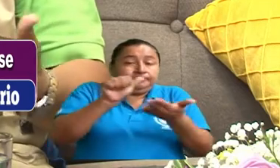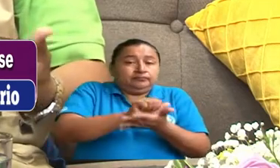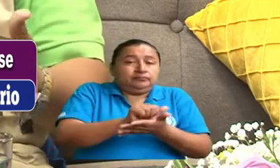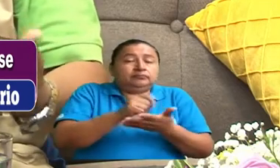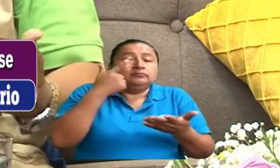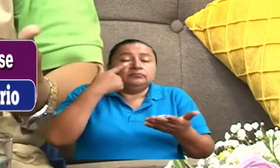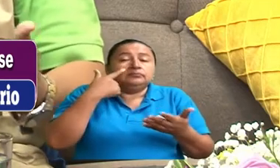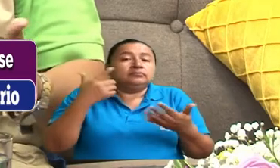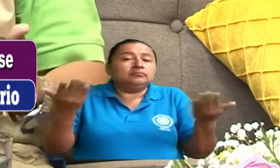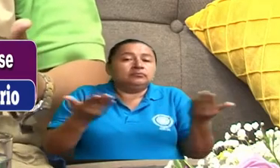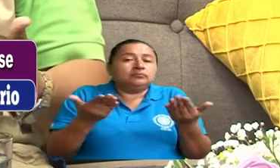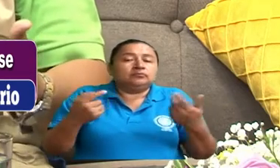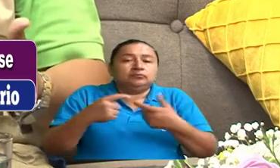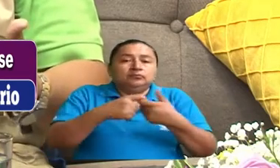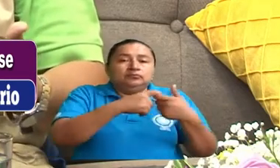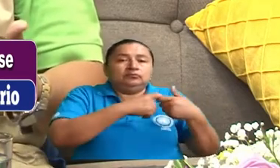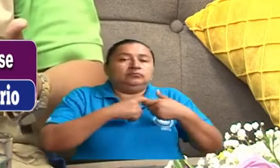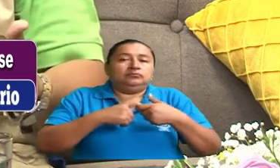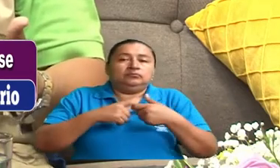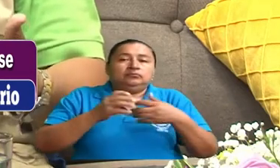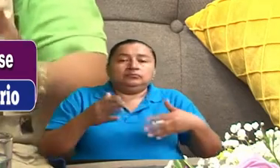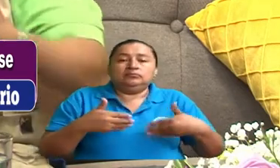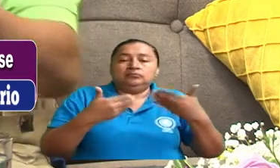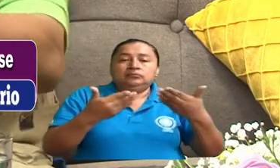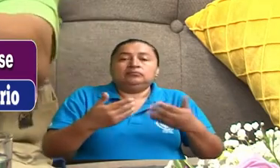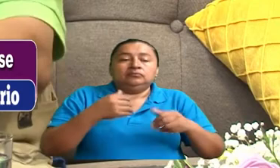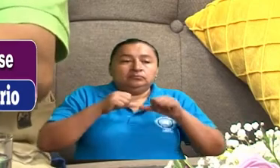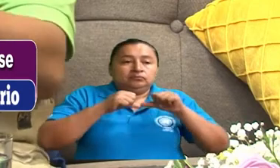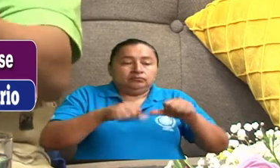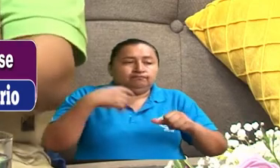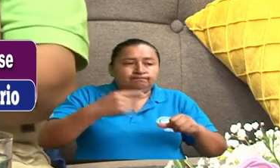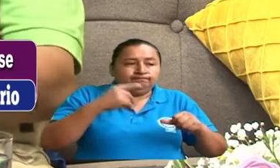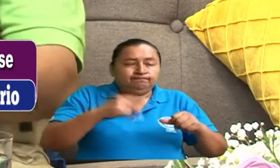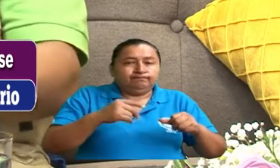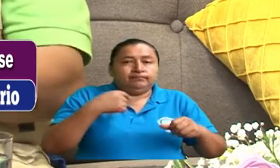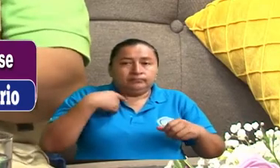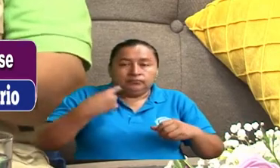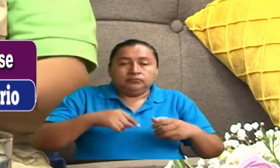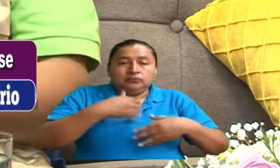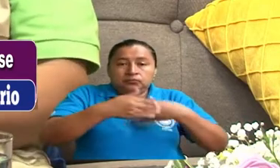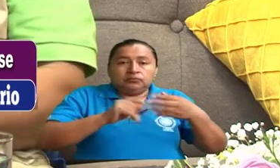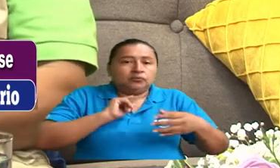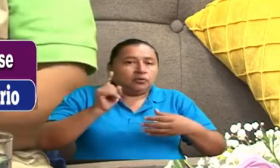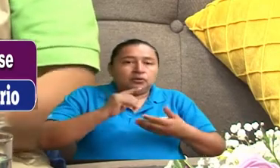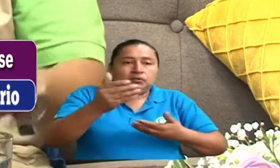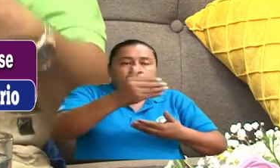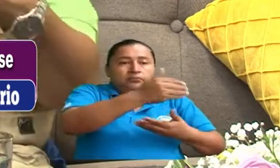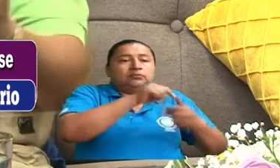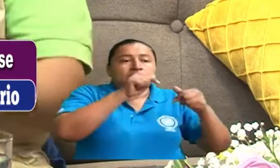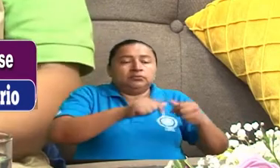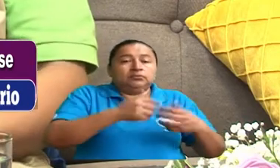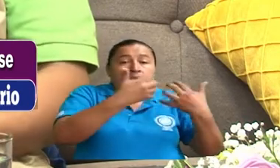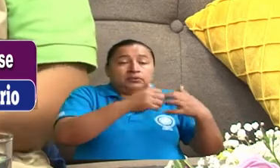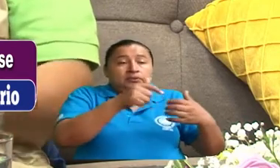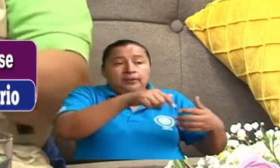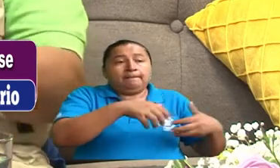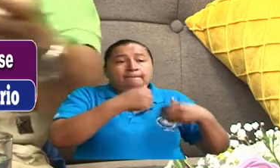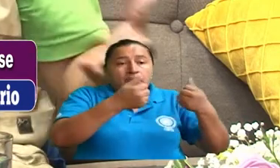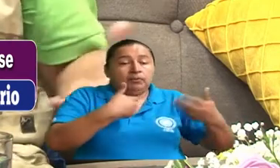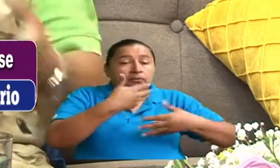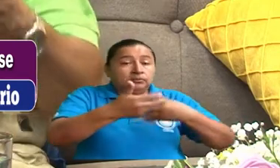cómo podemos coordinar, ¿verdad? Para poder seguir explotando ya lo que no se está recuperando a través de la planta, ¿me entendés? Para